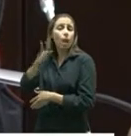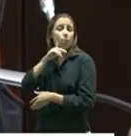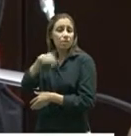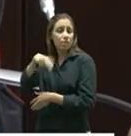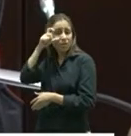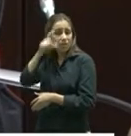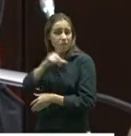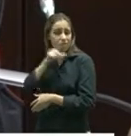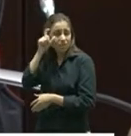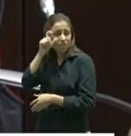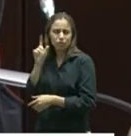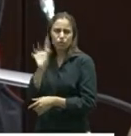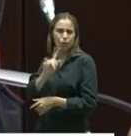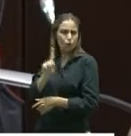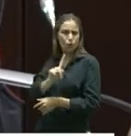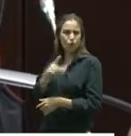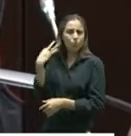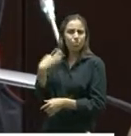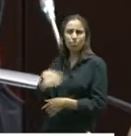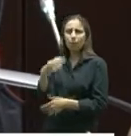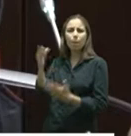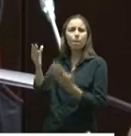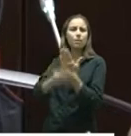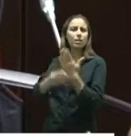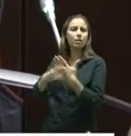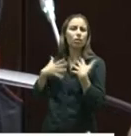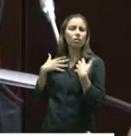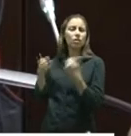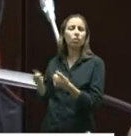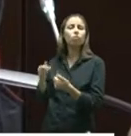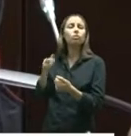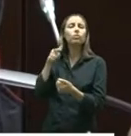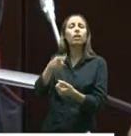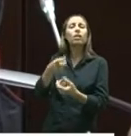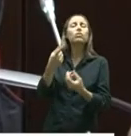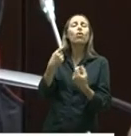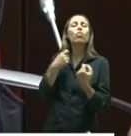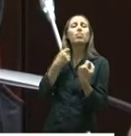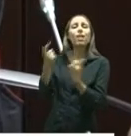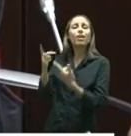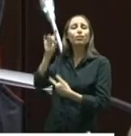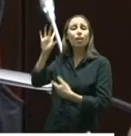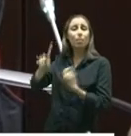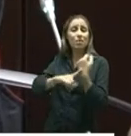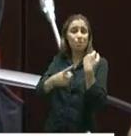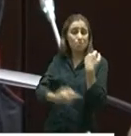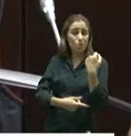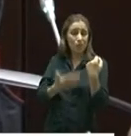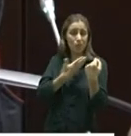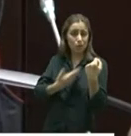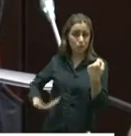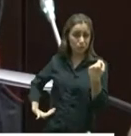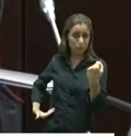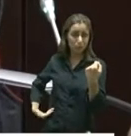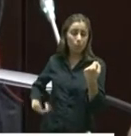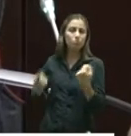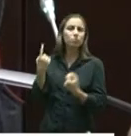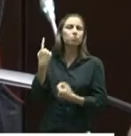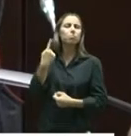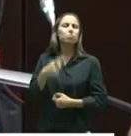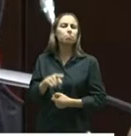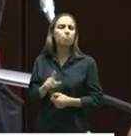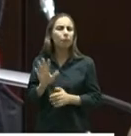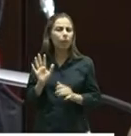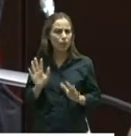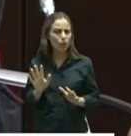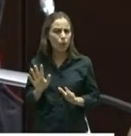salud como sea son facultades extraordinarias que le están dando El Ejecutivo de incluso porque en eso no cambia no hay